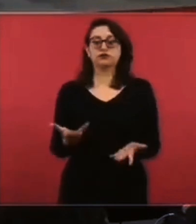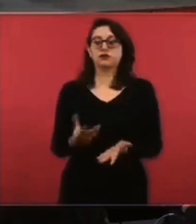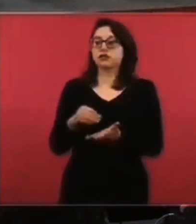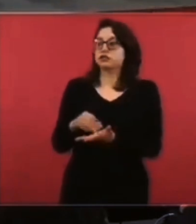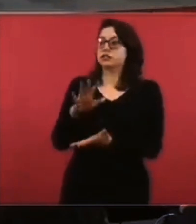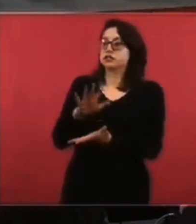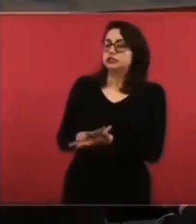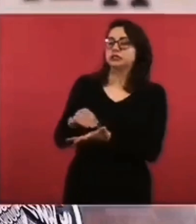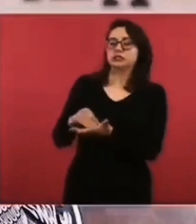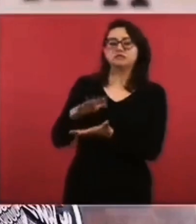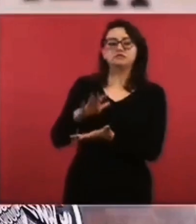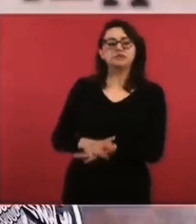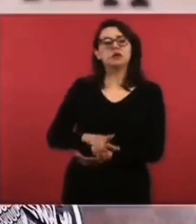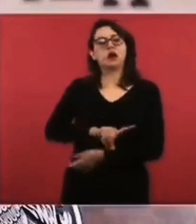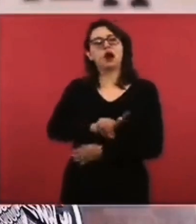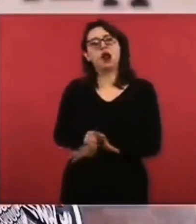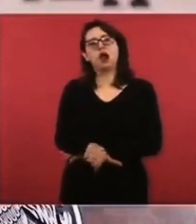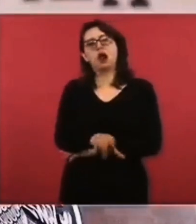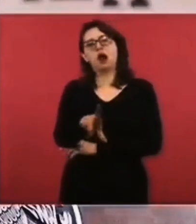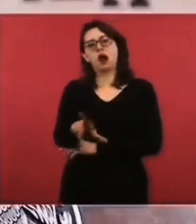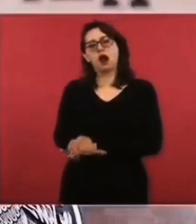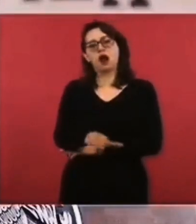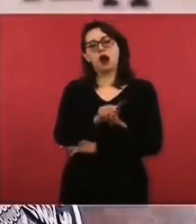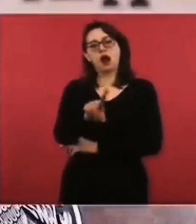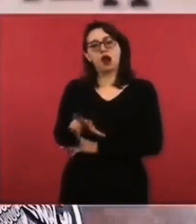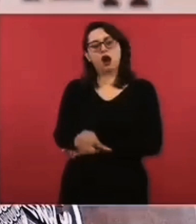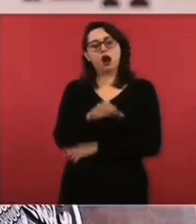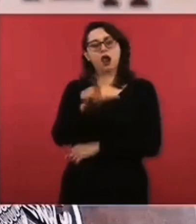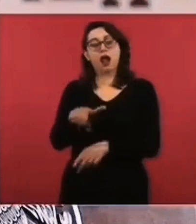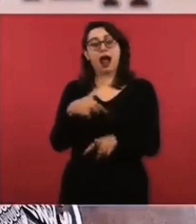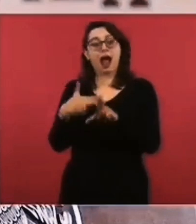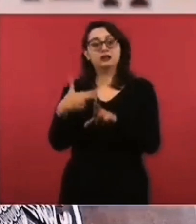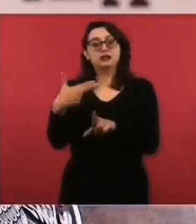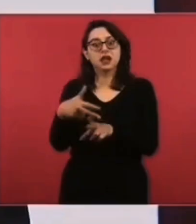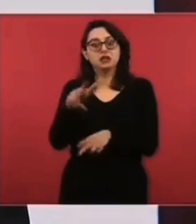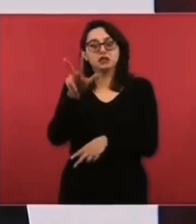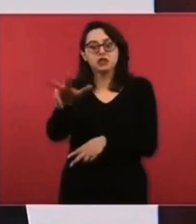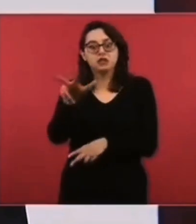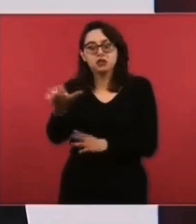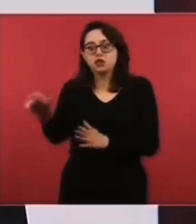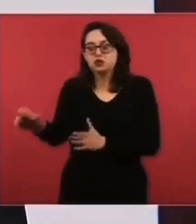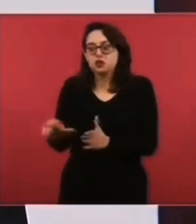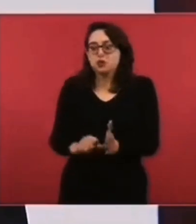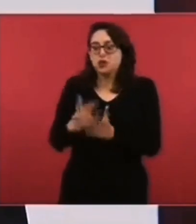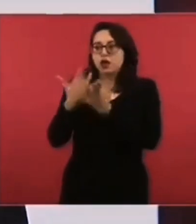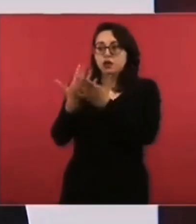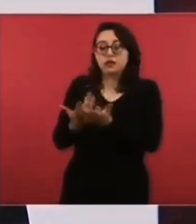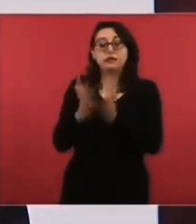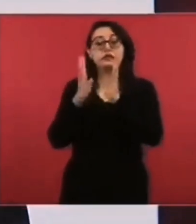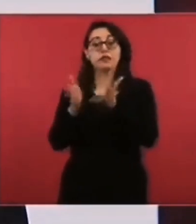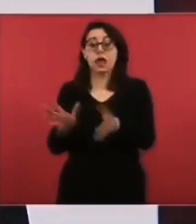meses después. Finalmente, cuando se agenda la audiencia y una vez que llega la fecha de su